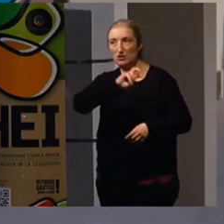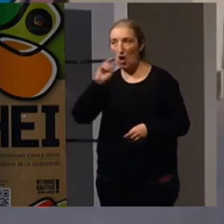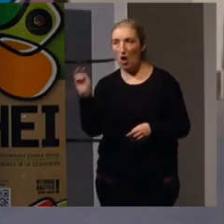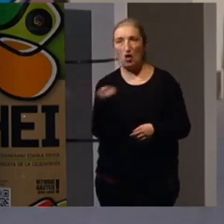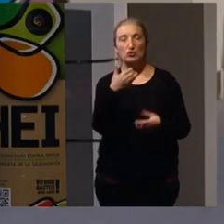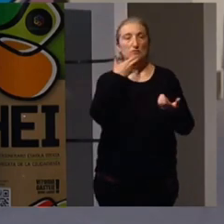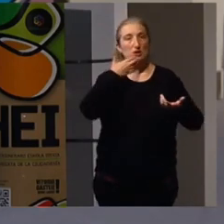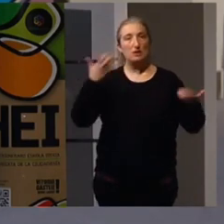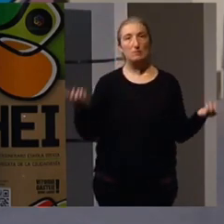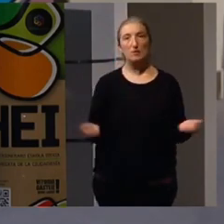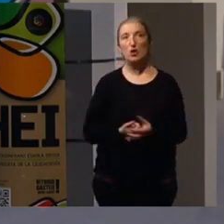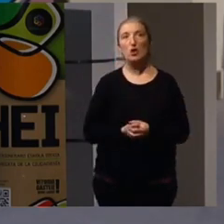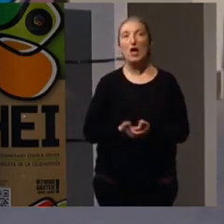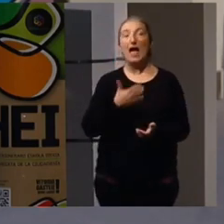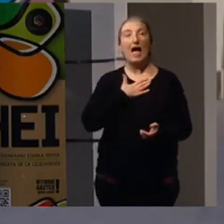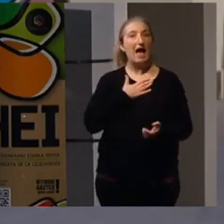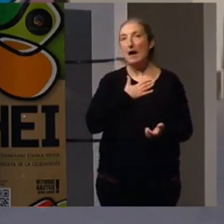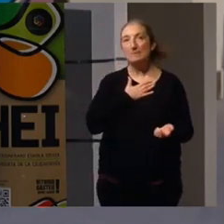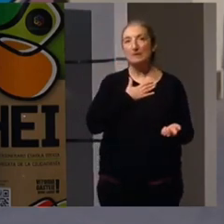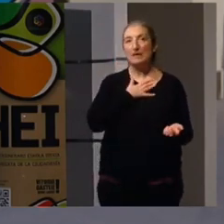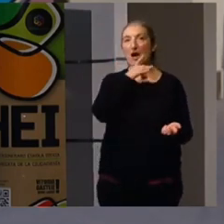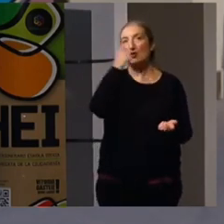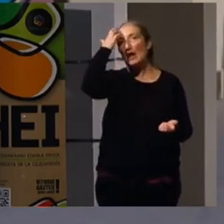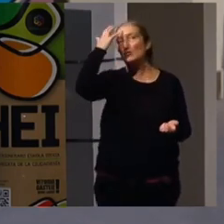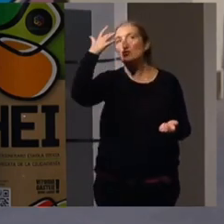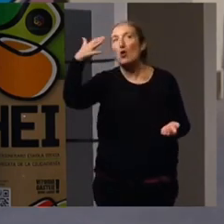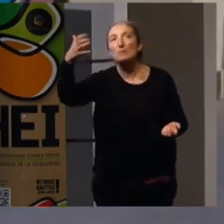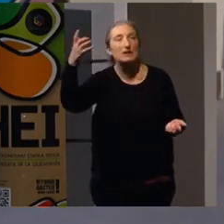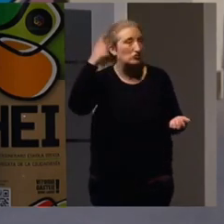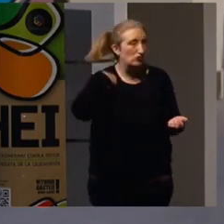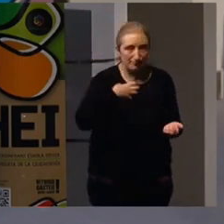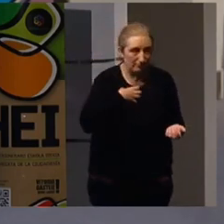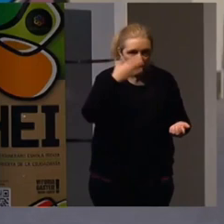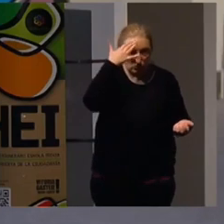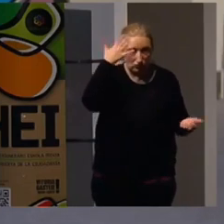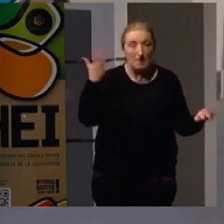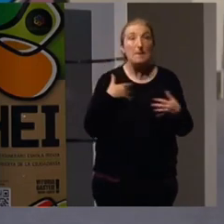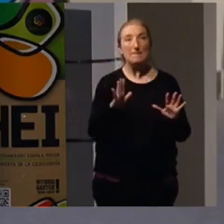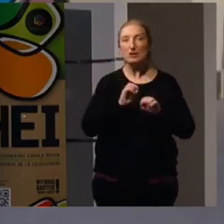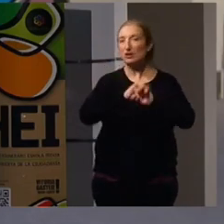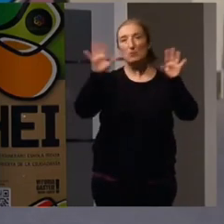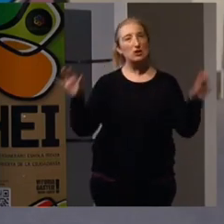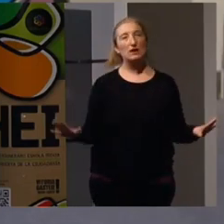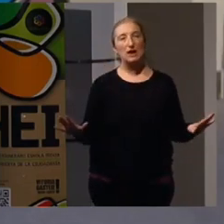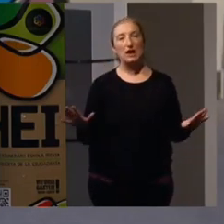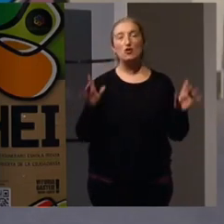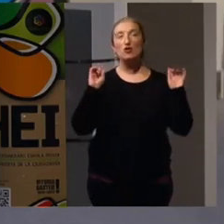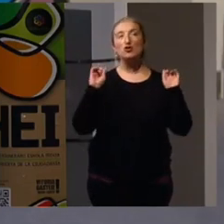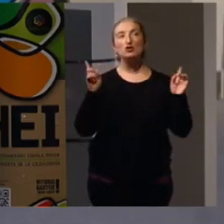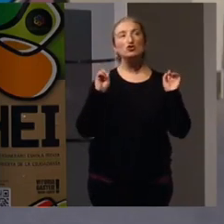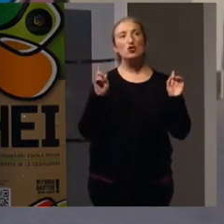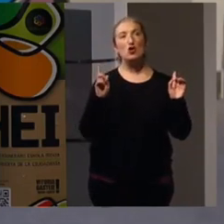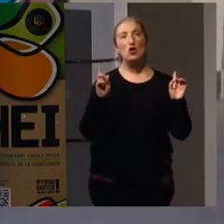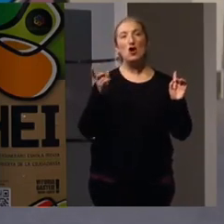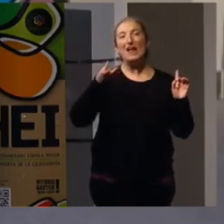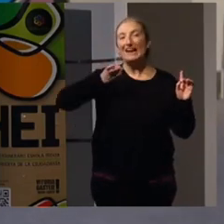O sea, yo a mí no me da para pensar una utopía, pero desde luego uno de los poquitos elementos que sí que tengo claro es que no tenga